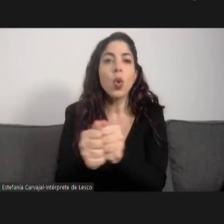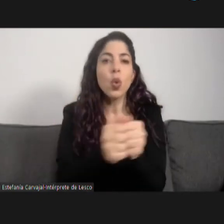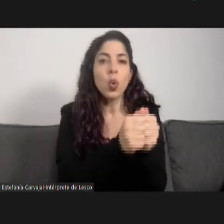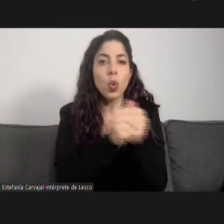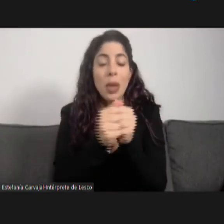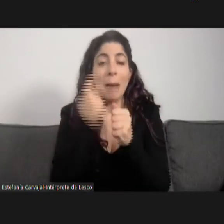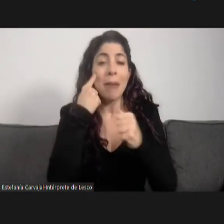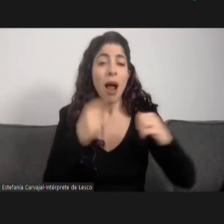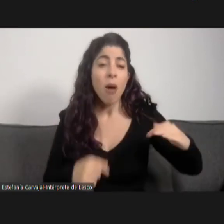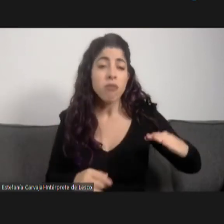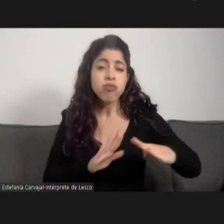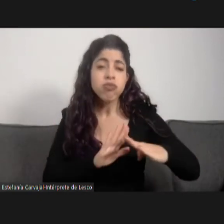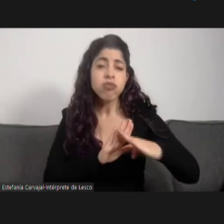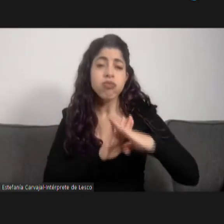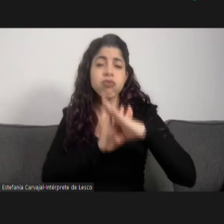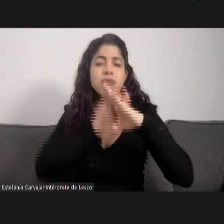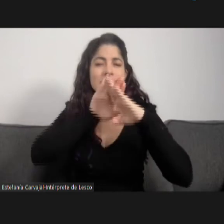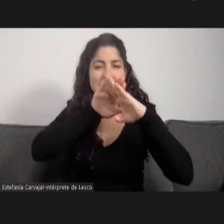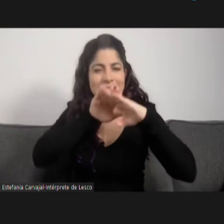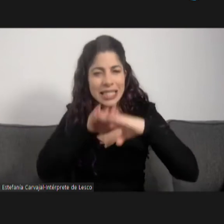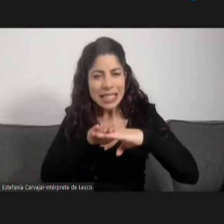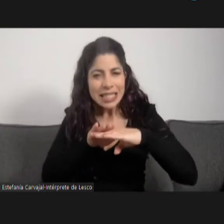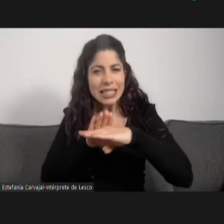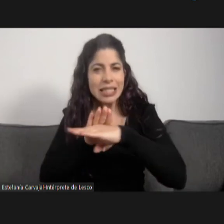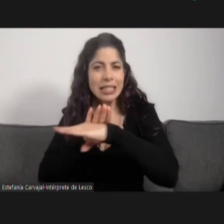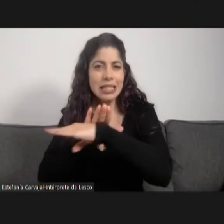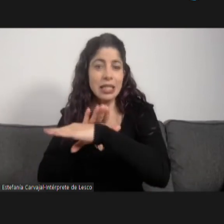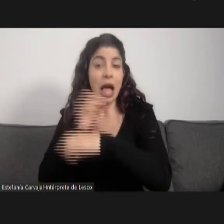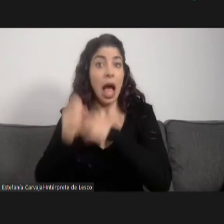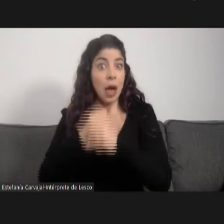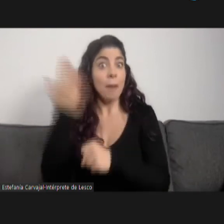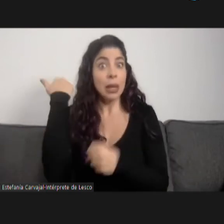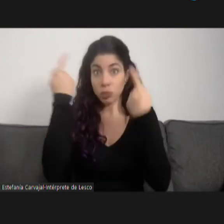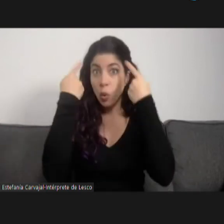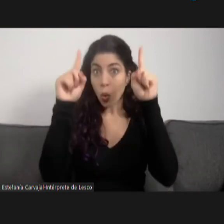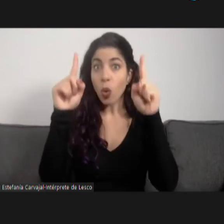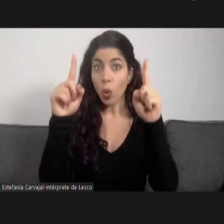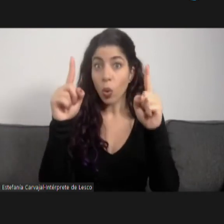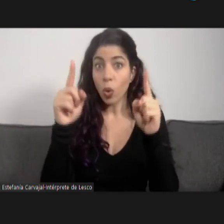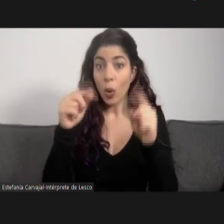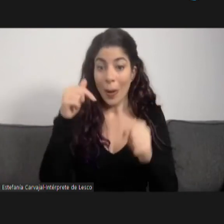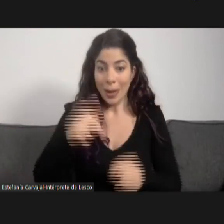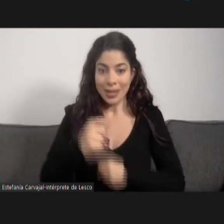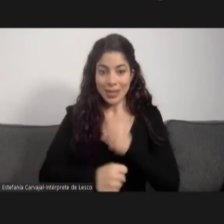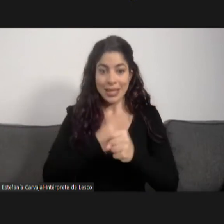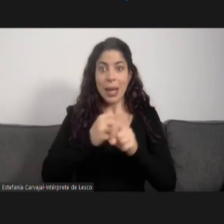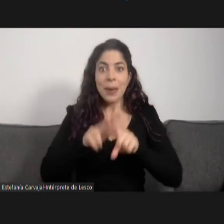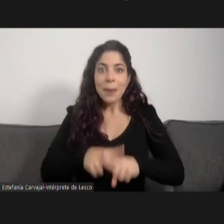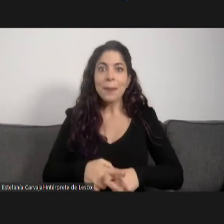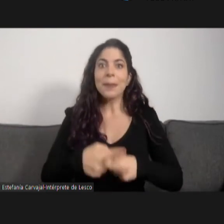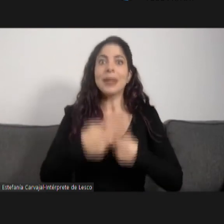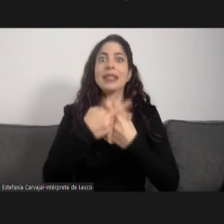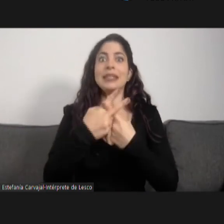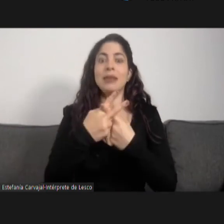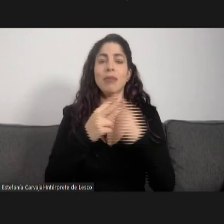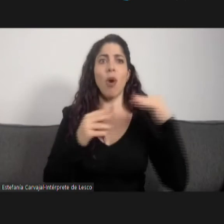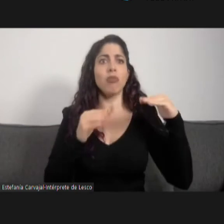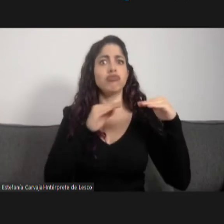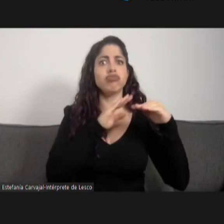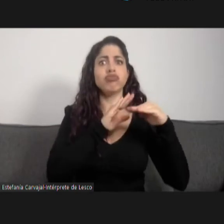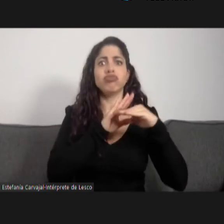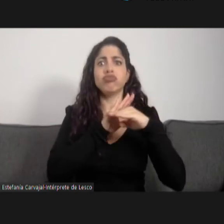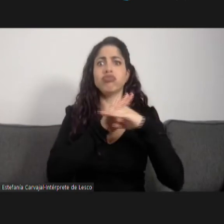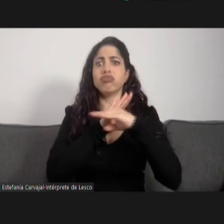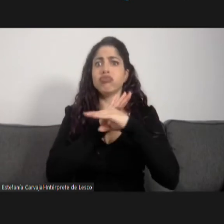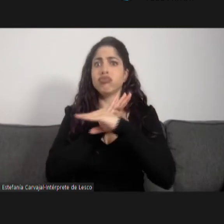la curva. Lo logramos a final del año pasado. Iniciamos este año no solamente aplanándola, comenzamos a